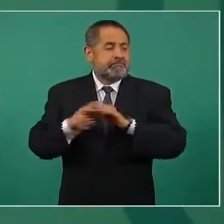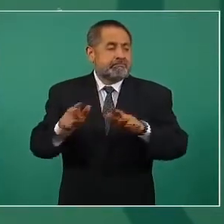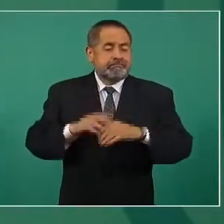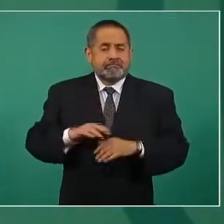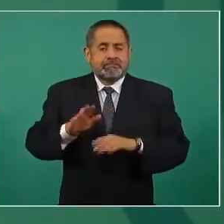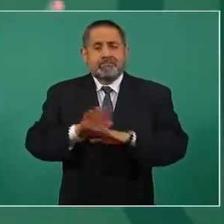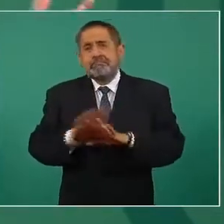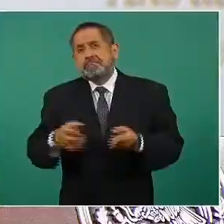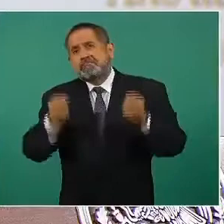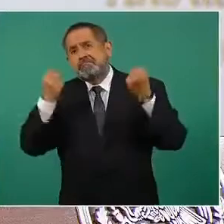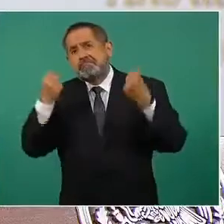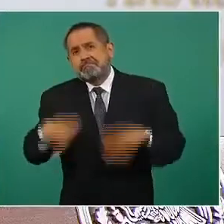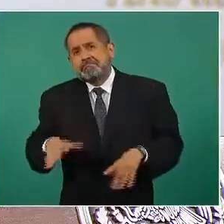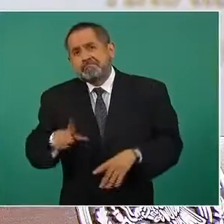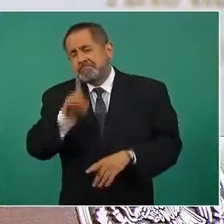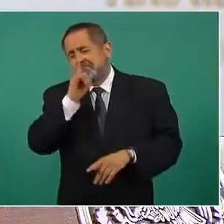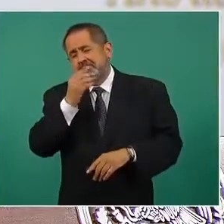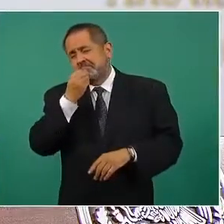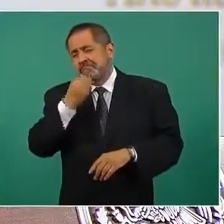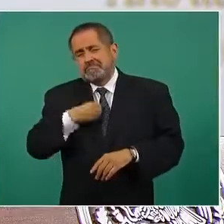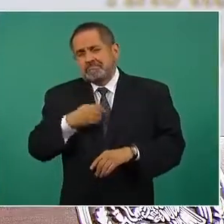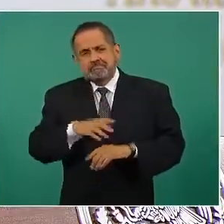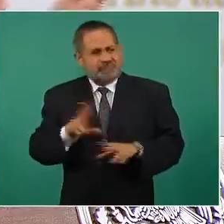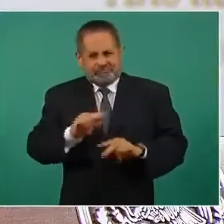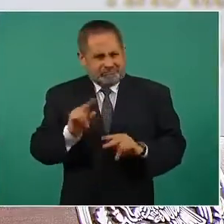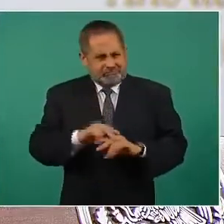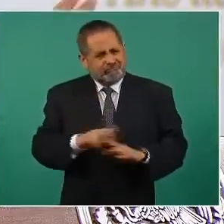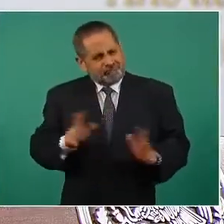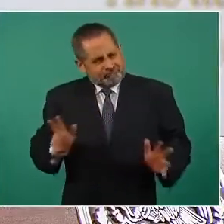para alentar a que siguiéramos